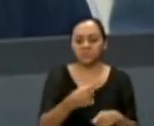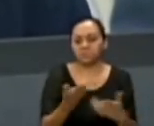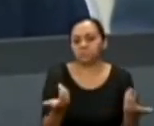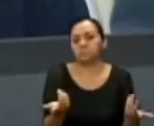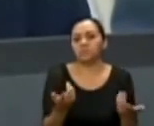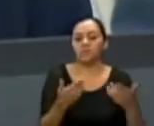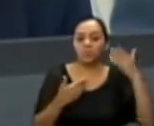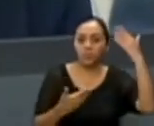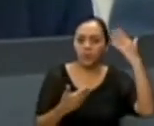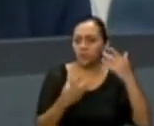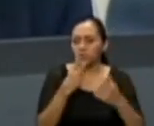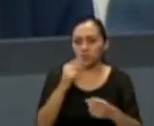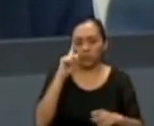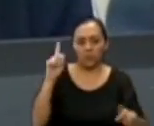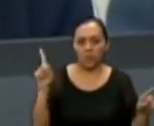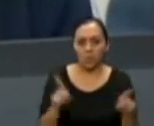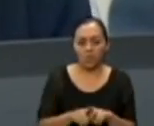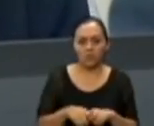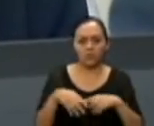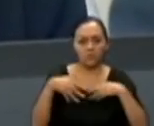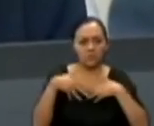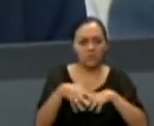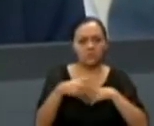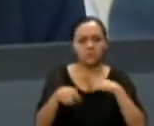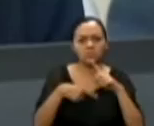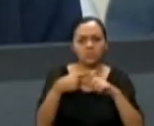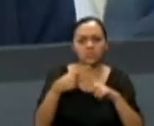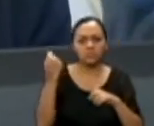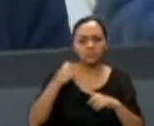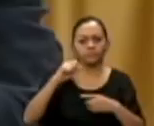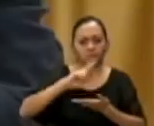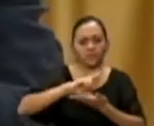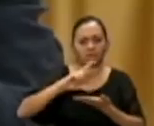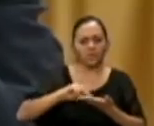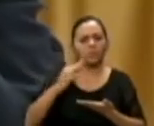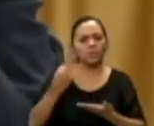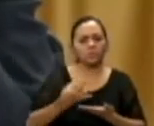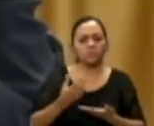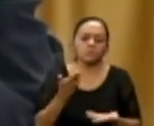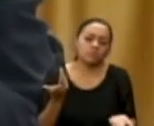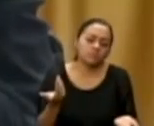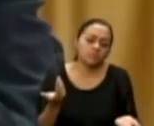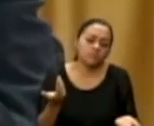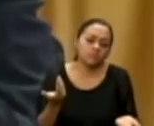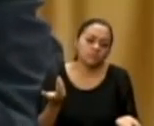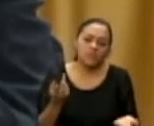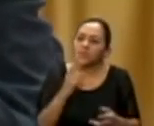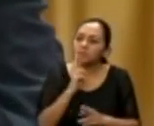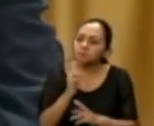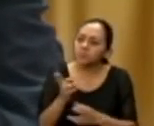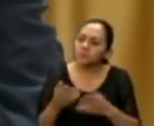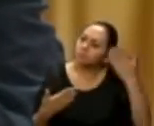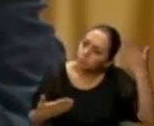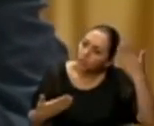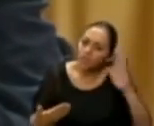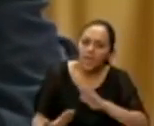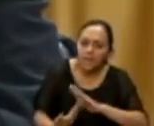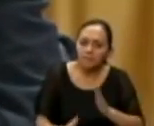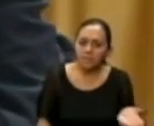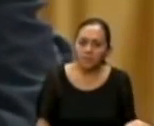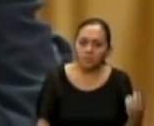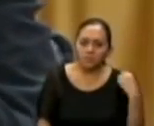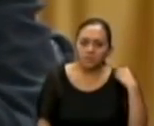activistas políticos a una marcha justo cuando usted viajan a por politiquería la estrategia la